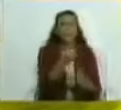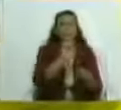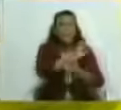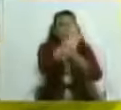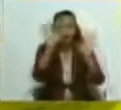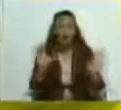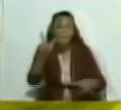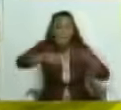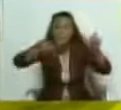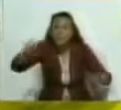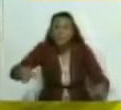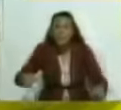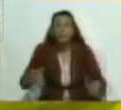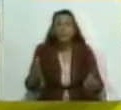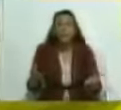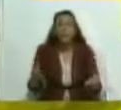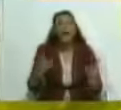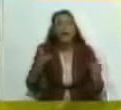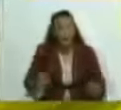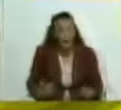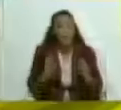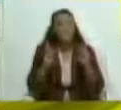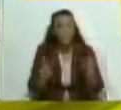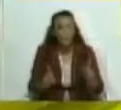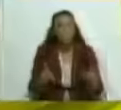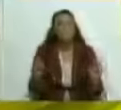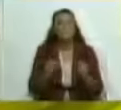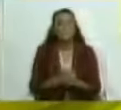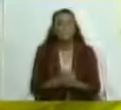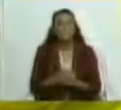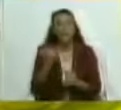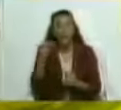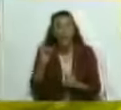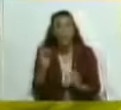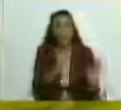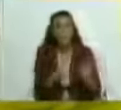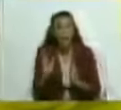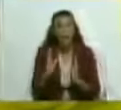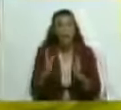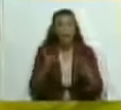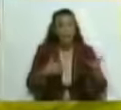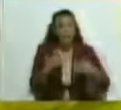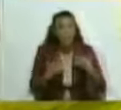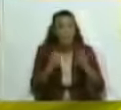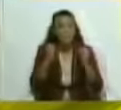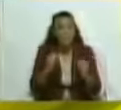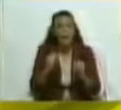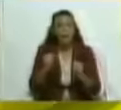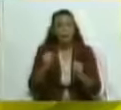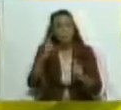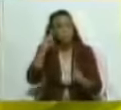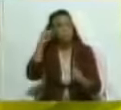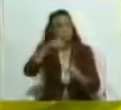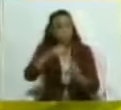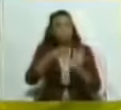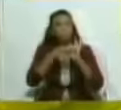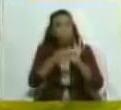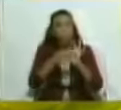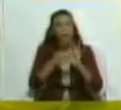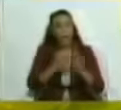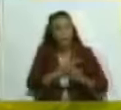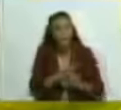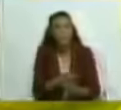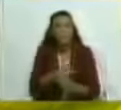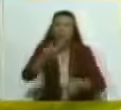Venezuela que hay una oportunidad, que hay un plan B y que nos sometemos a la